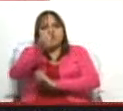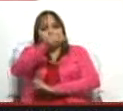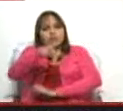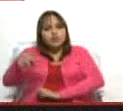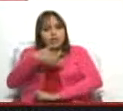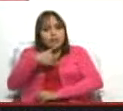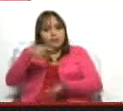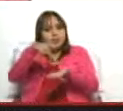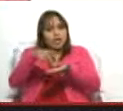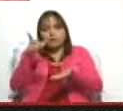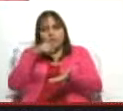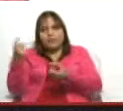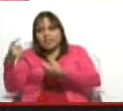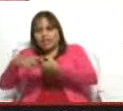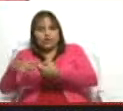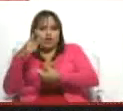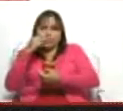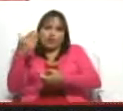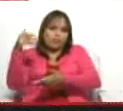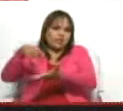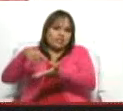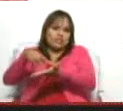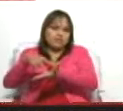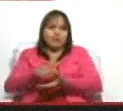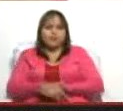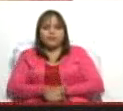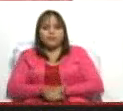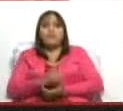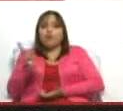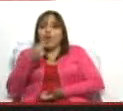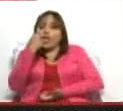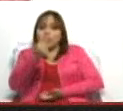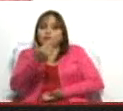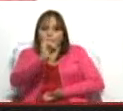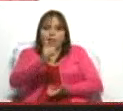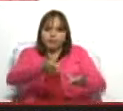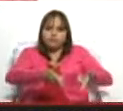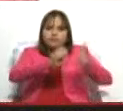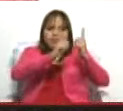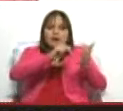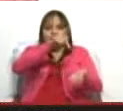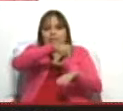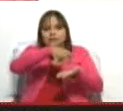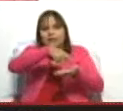los que no van. Solo los que han dicho que van están habilitados